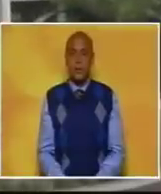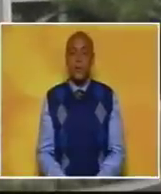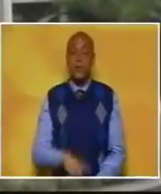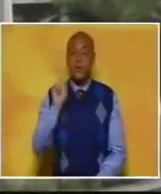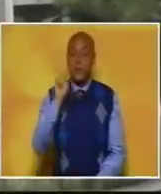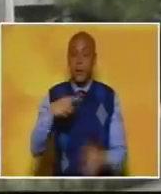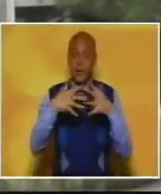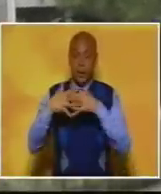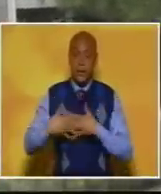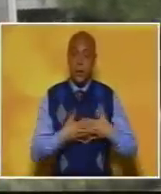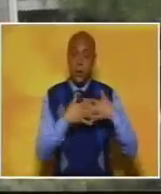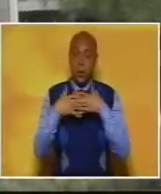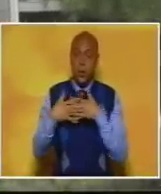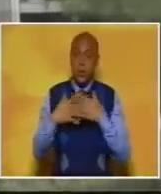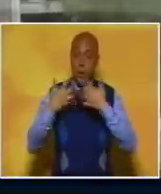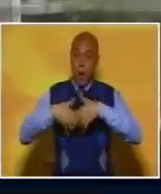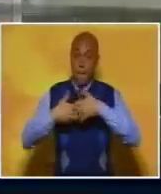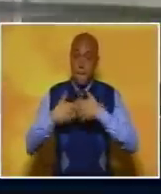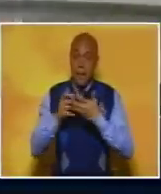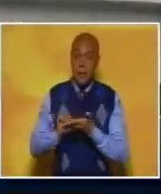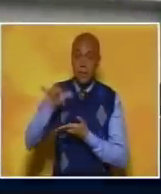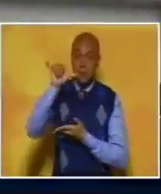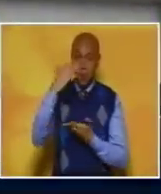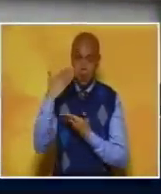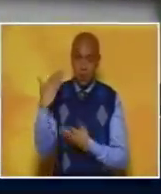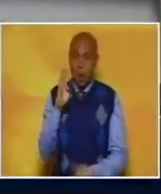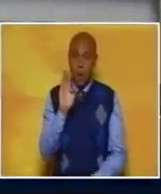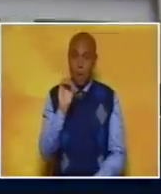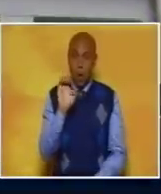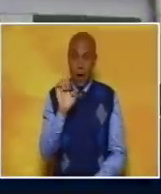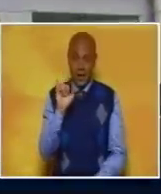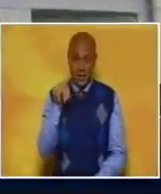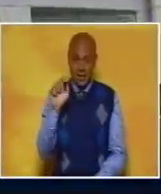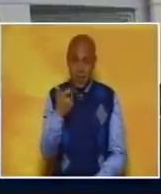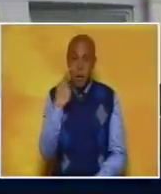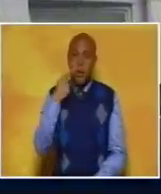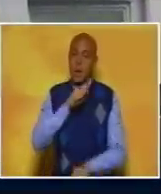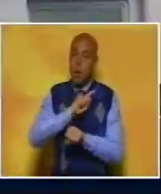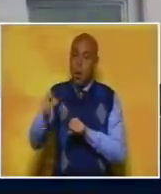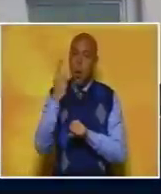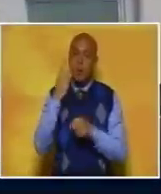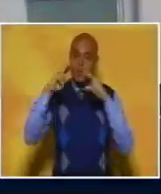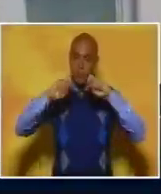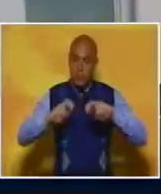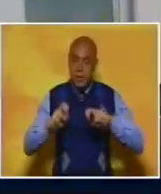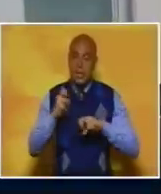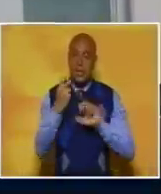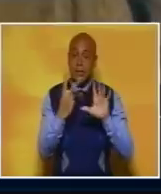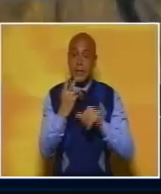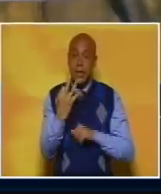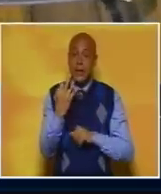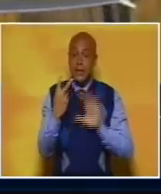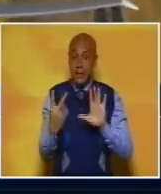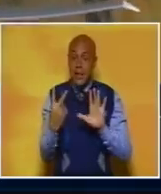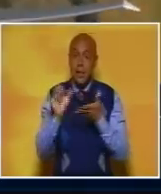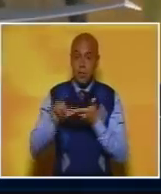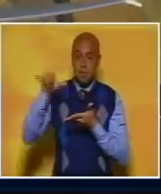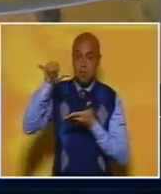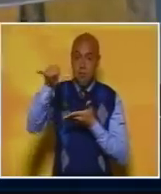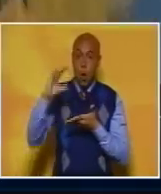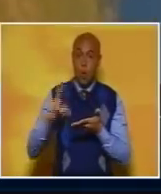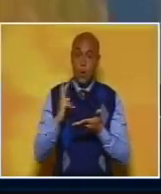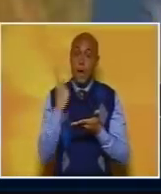En Estados Unidos, la empresa aeronáutica Boeing ordenó inspeccionar los aviones 737 MAX que aún no han sido entregados